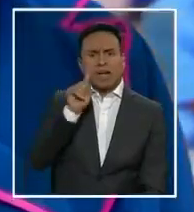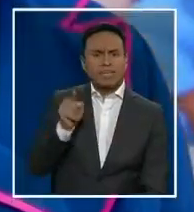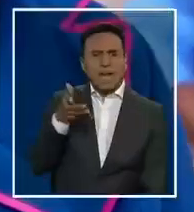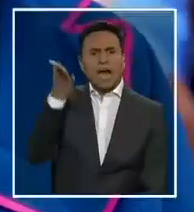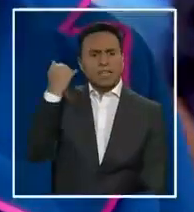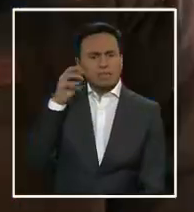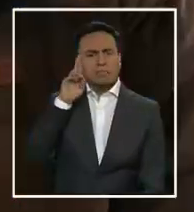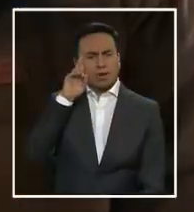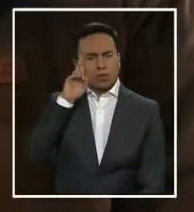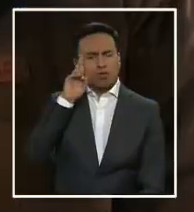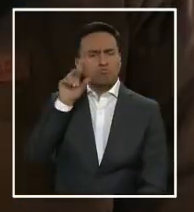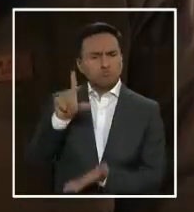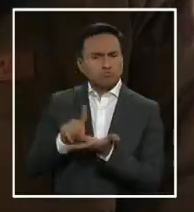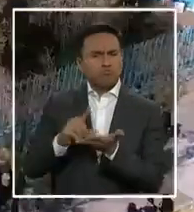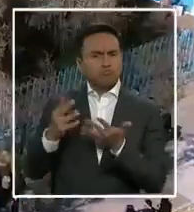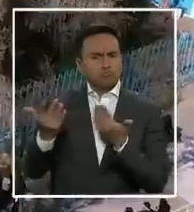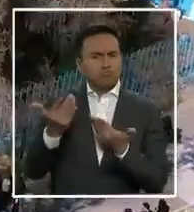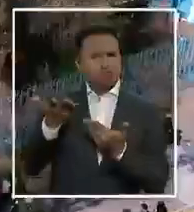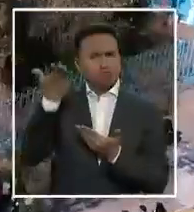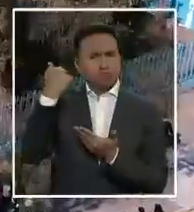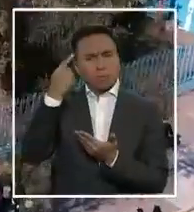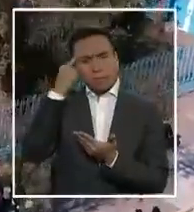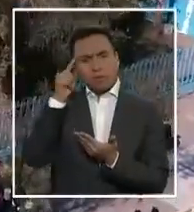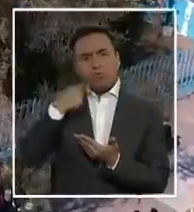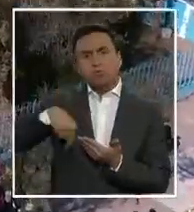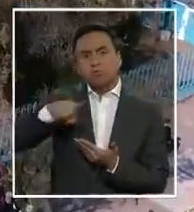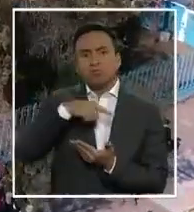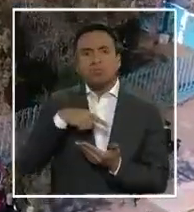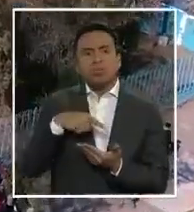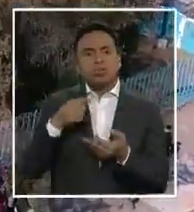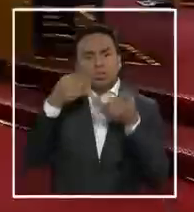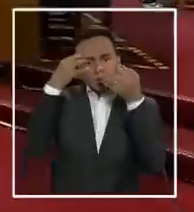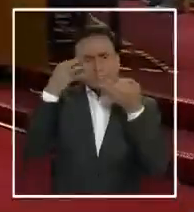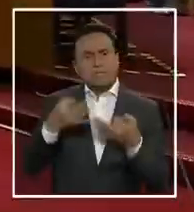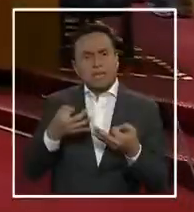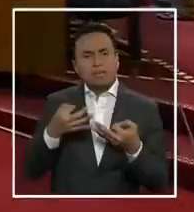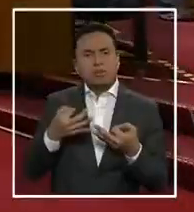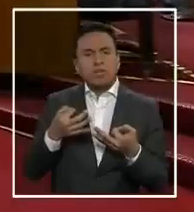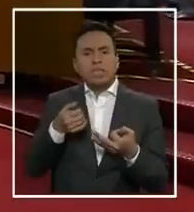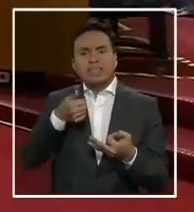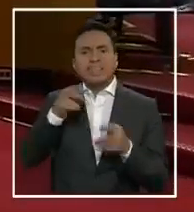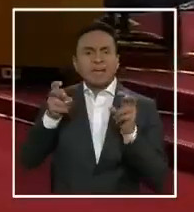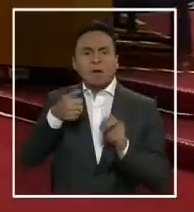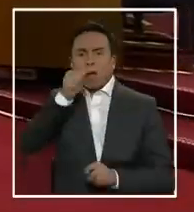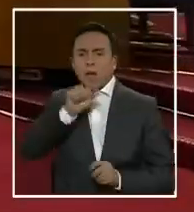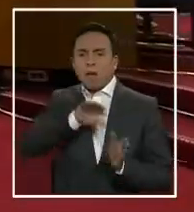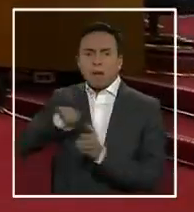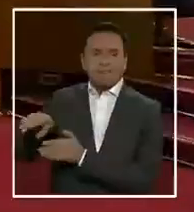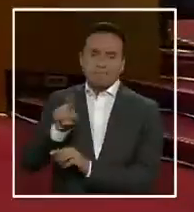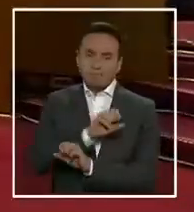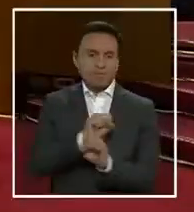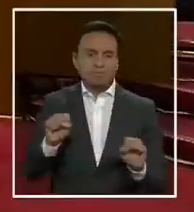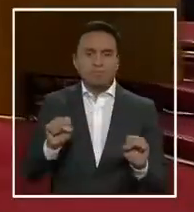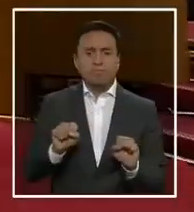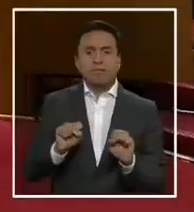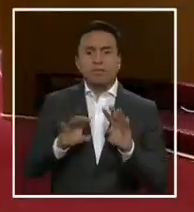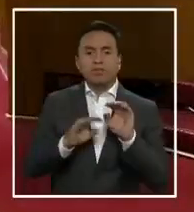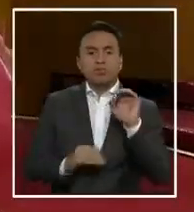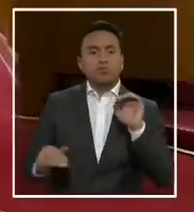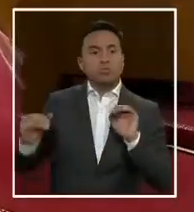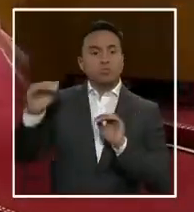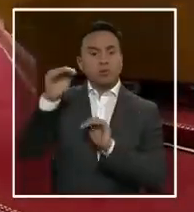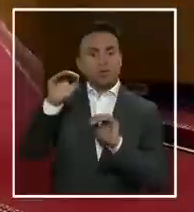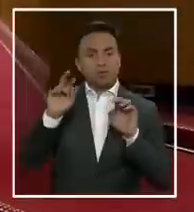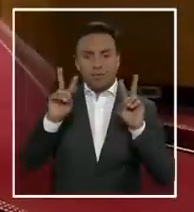momento pero tenemos la convicción de que es necesario no podemos seguir escondiendo el tema en materia de educación superior